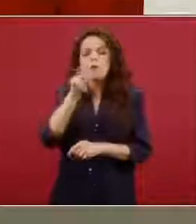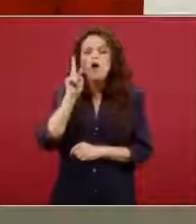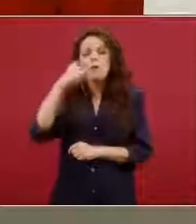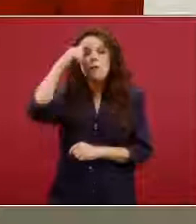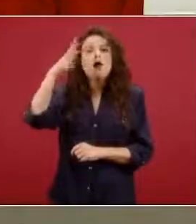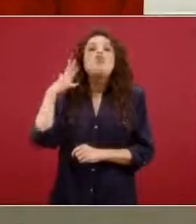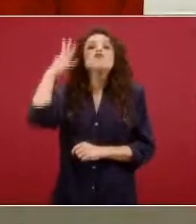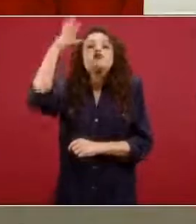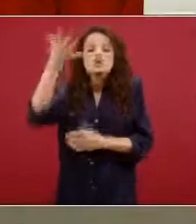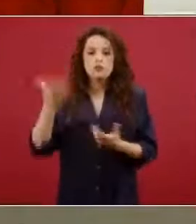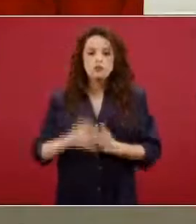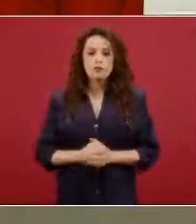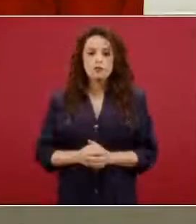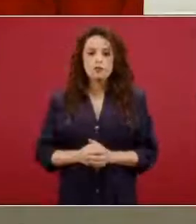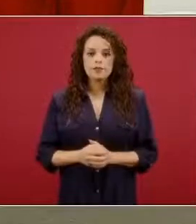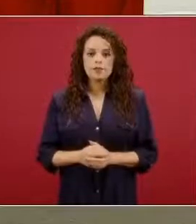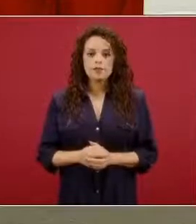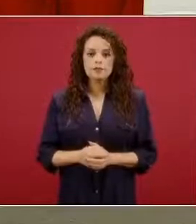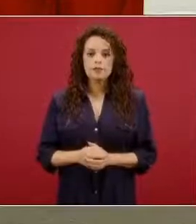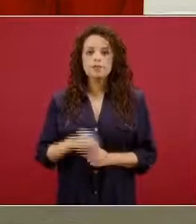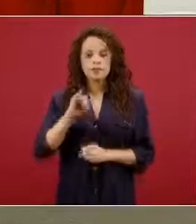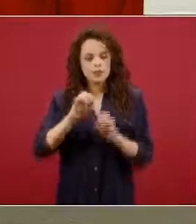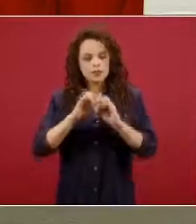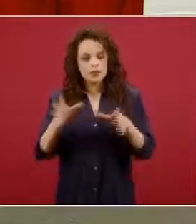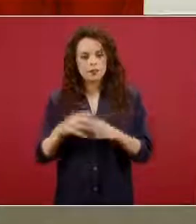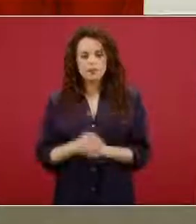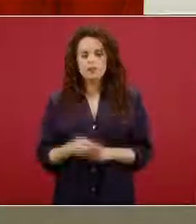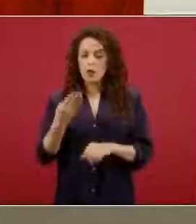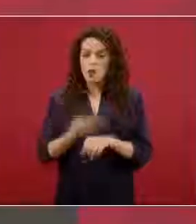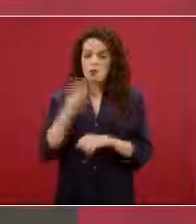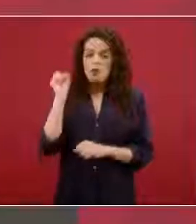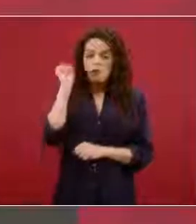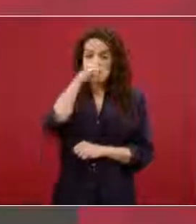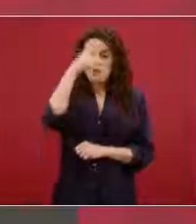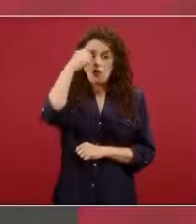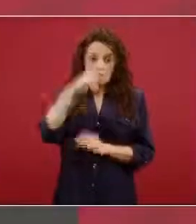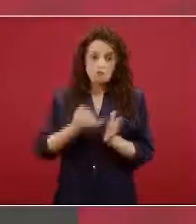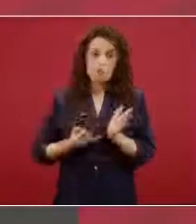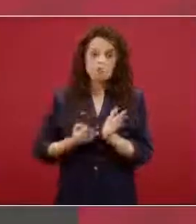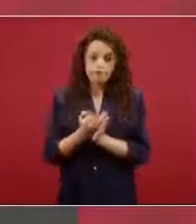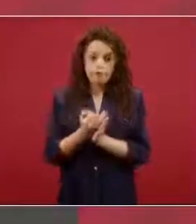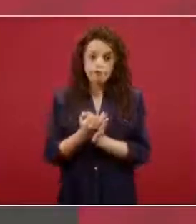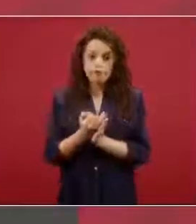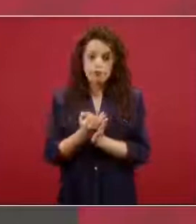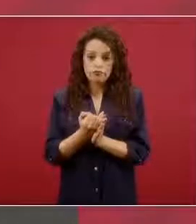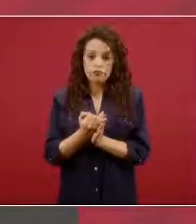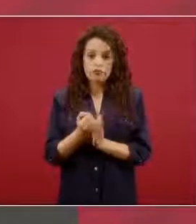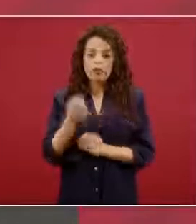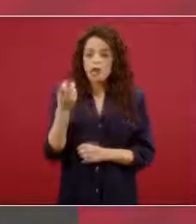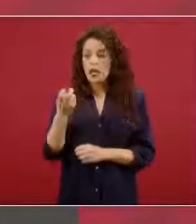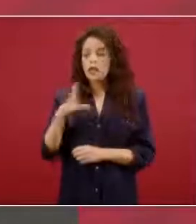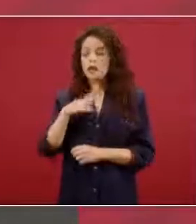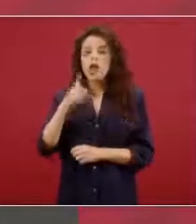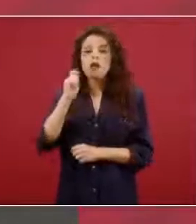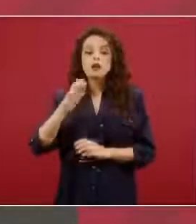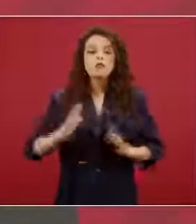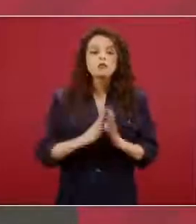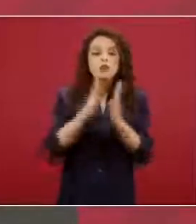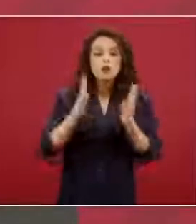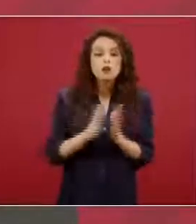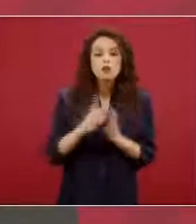Gracias. Es un escenario complejo de definir y de decidir. En esto participan elementos